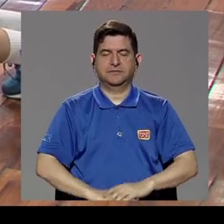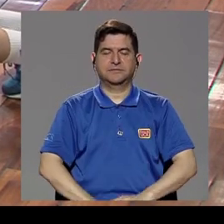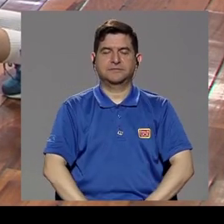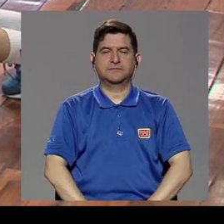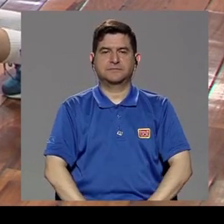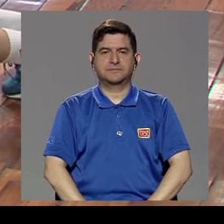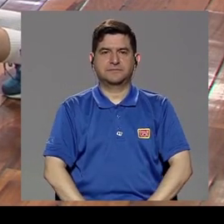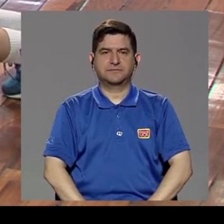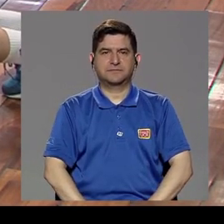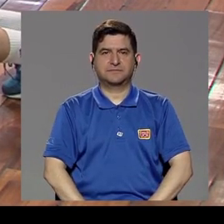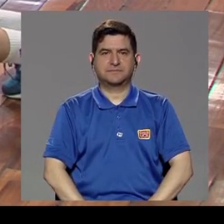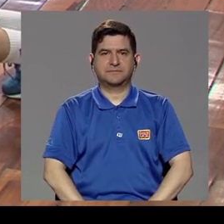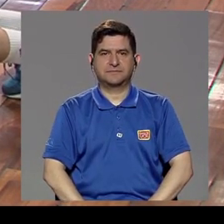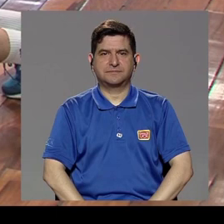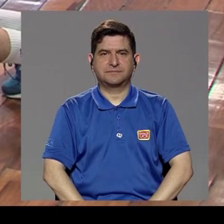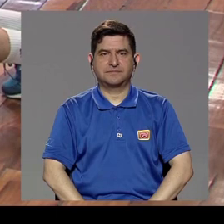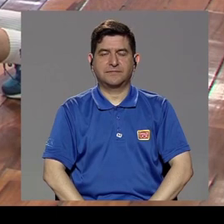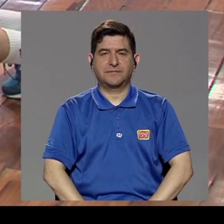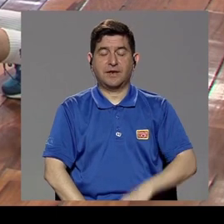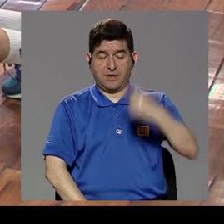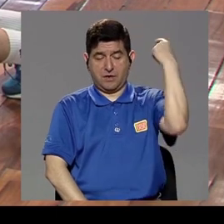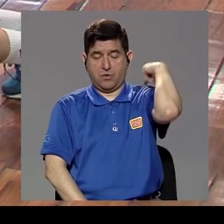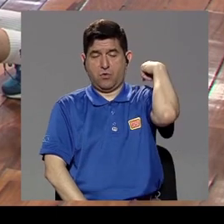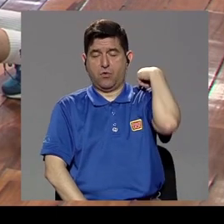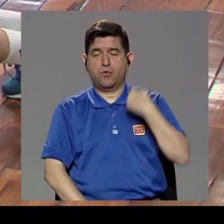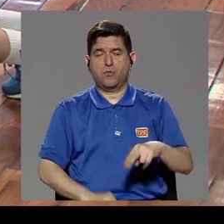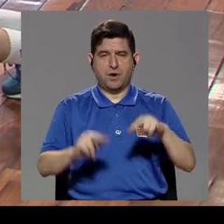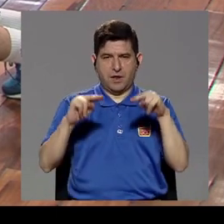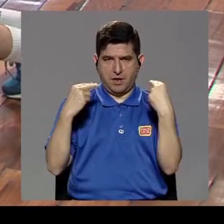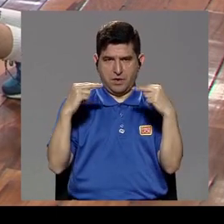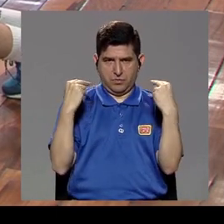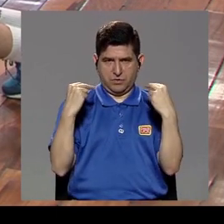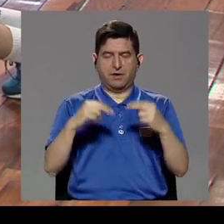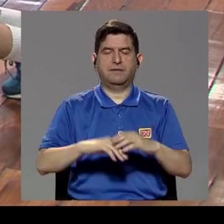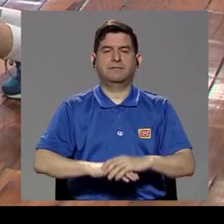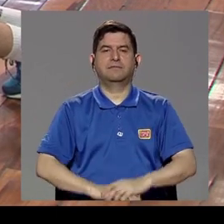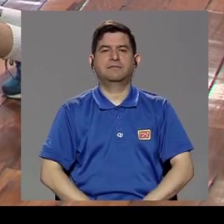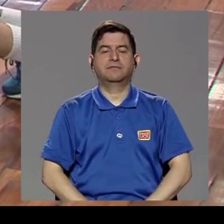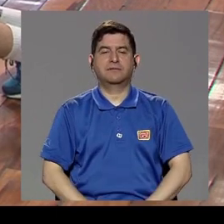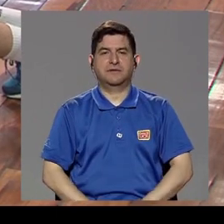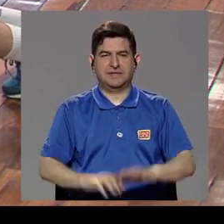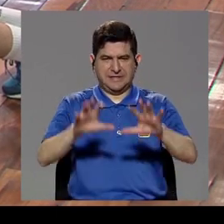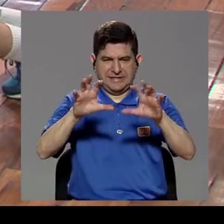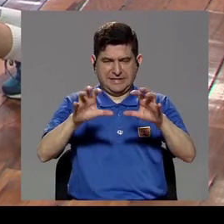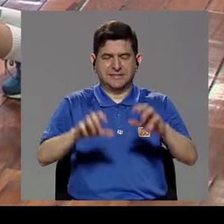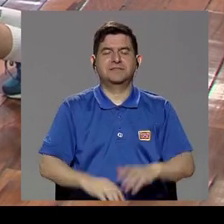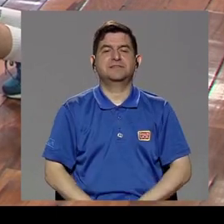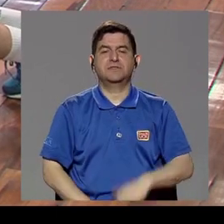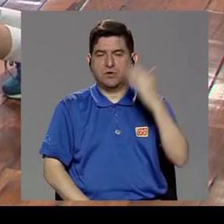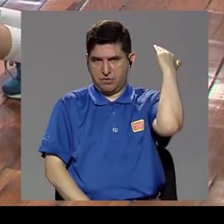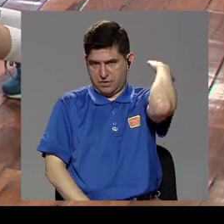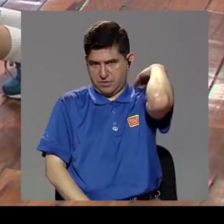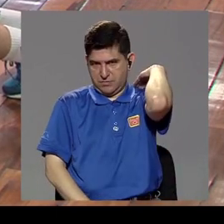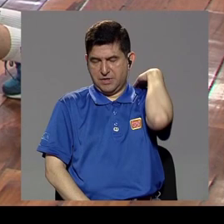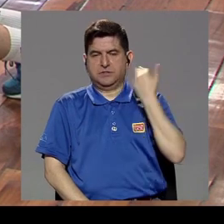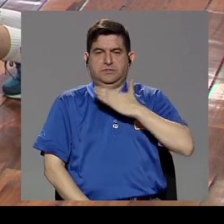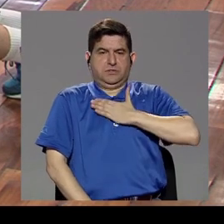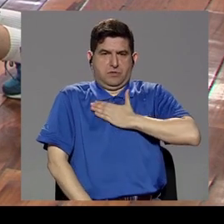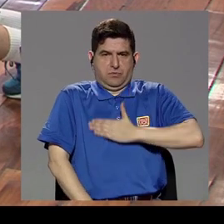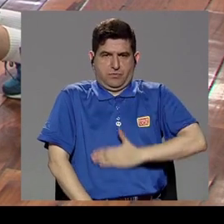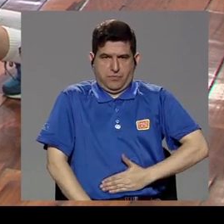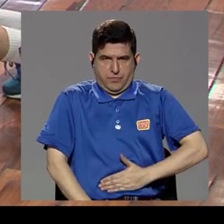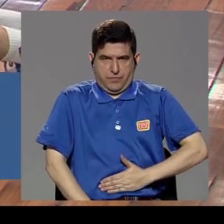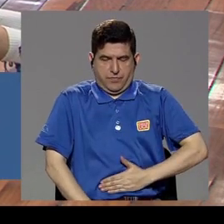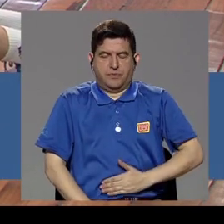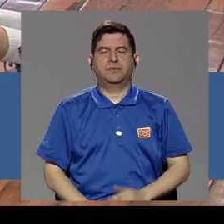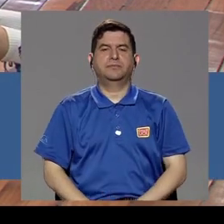nuestras manos, con una columna totalmente neutra, tensión en nuestros músculos de la espalda, del